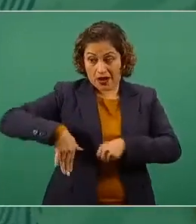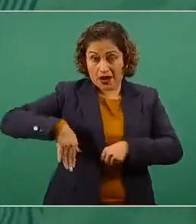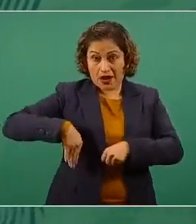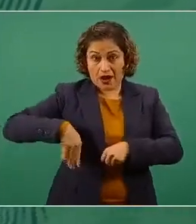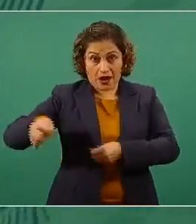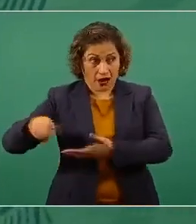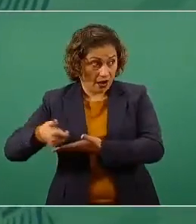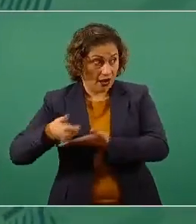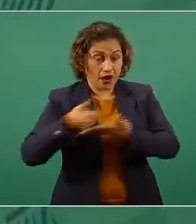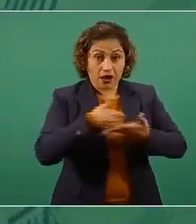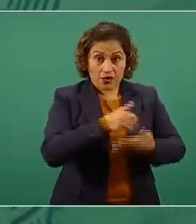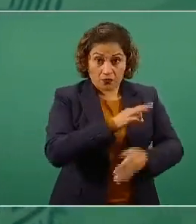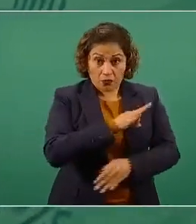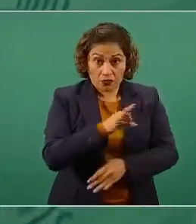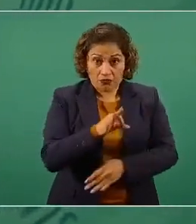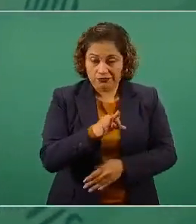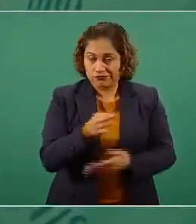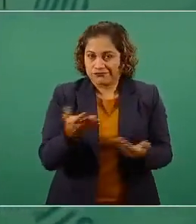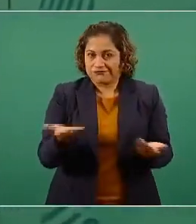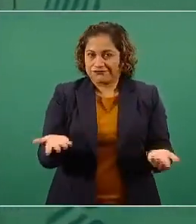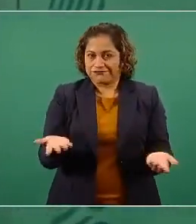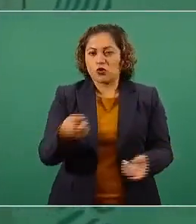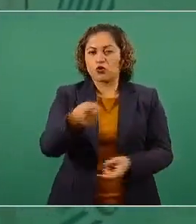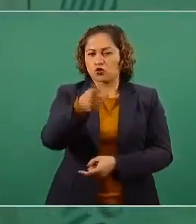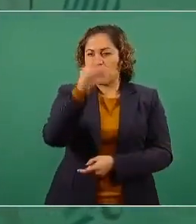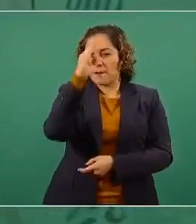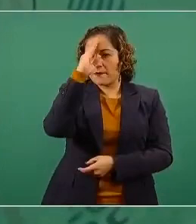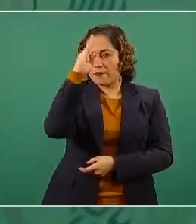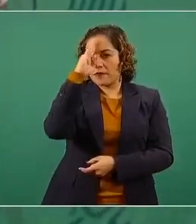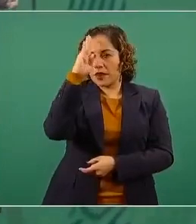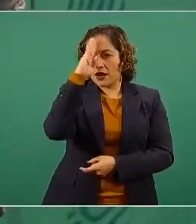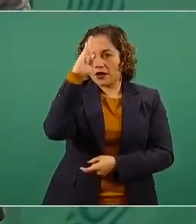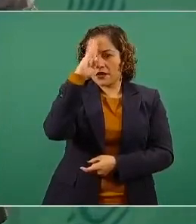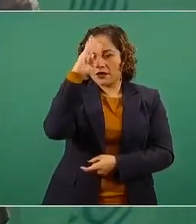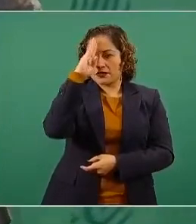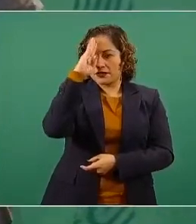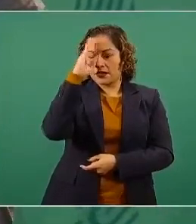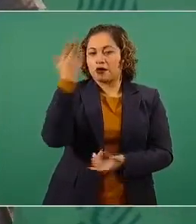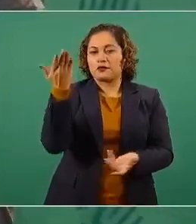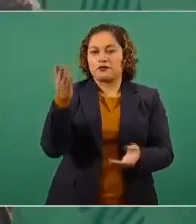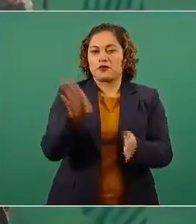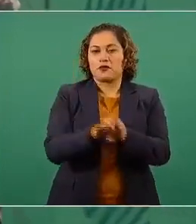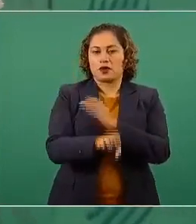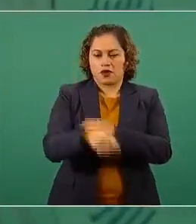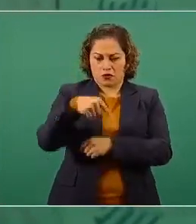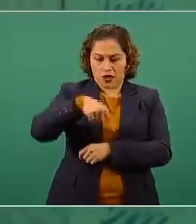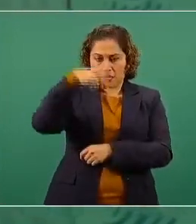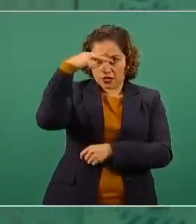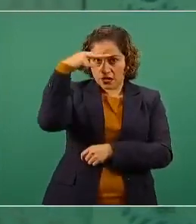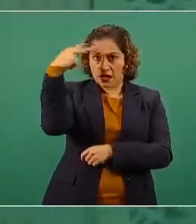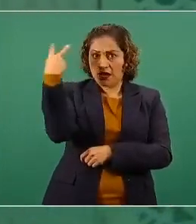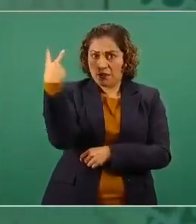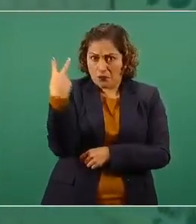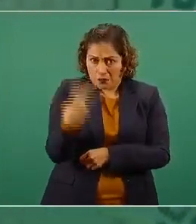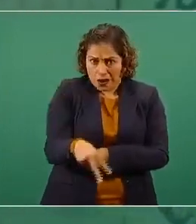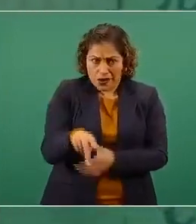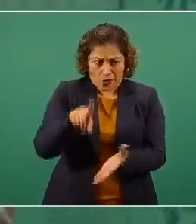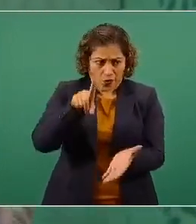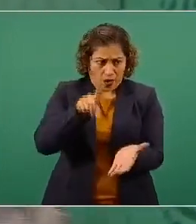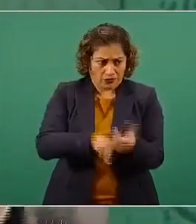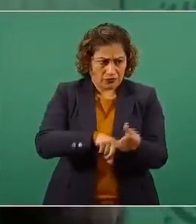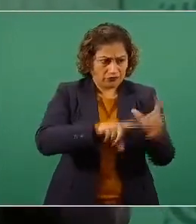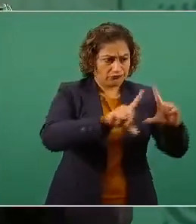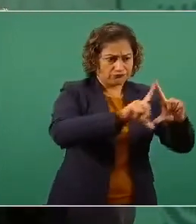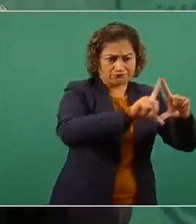más téngase en cuenta que México es de los pocos países que tiene